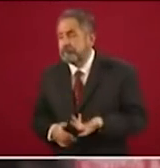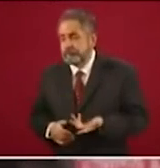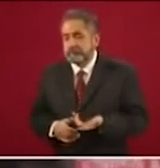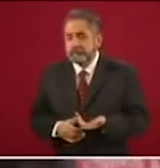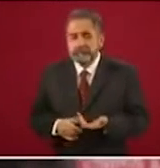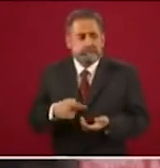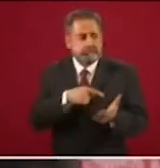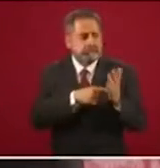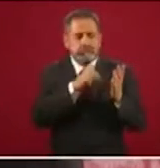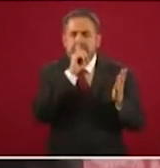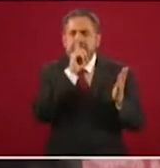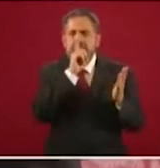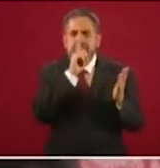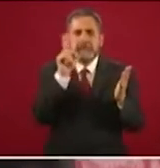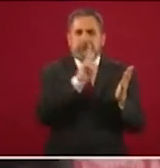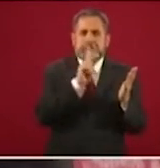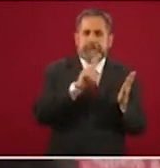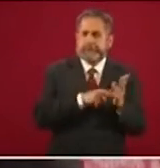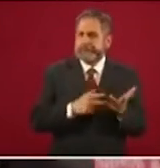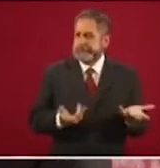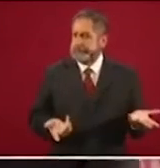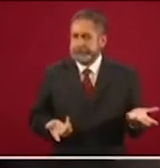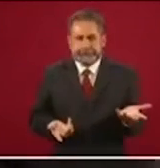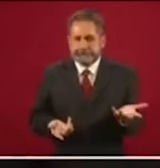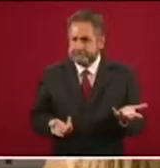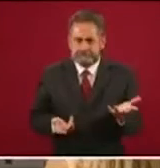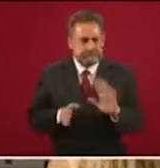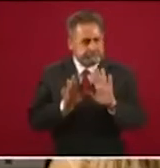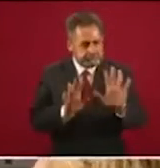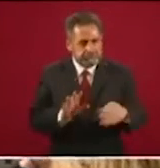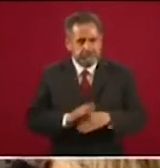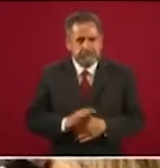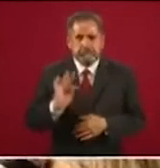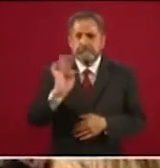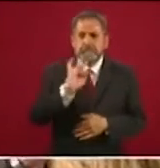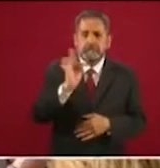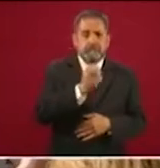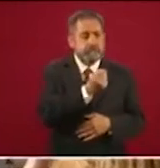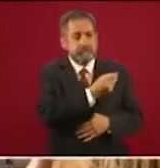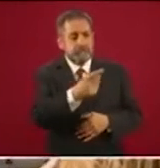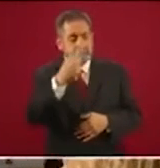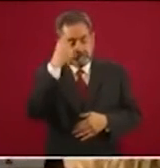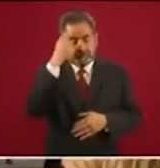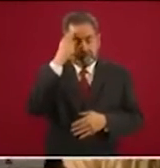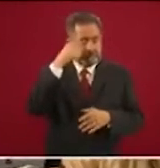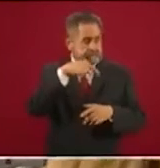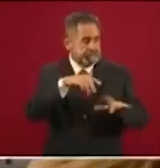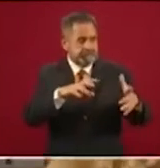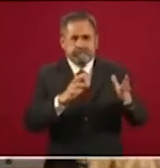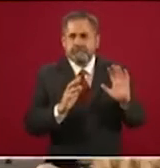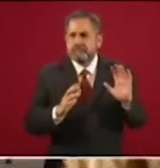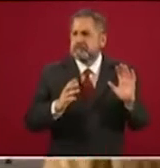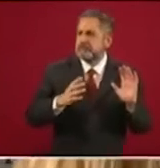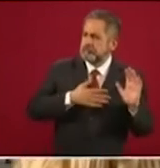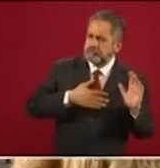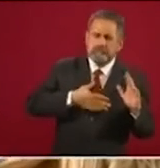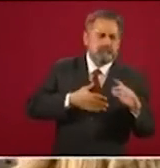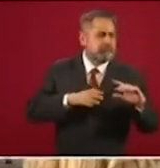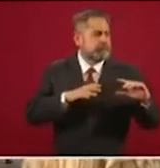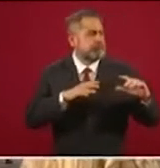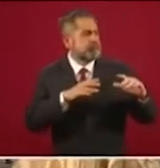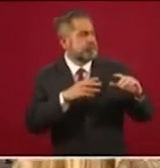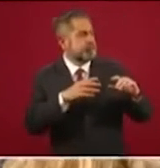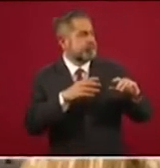como letra muerta. Podemos entender que haya quien visualice que sus capacidades instaladas o el